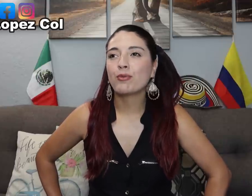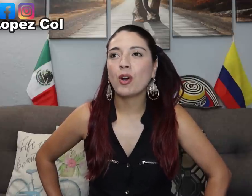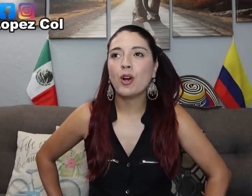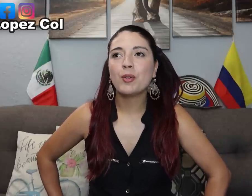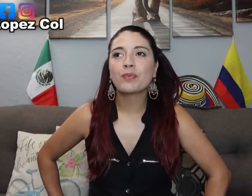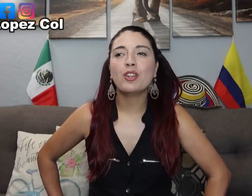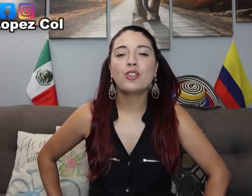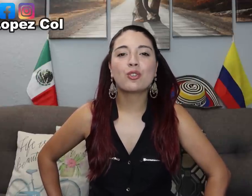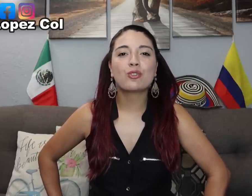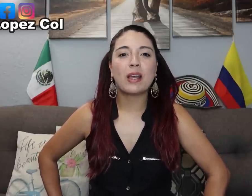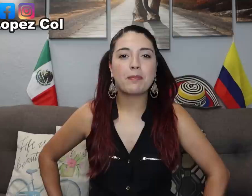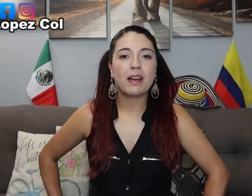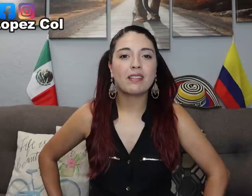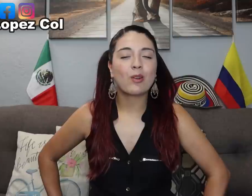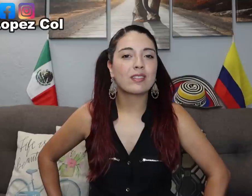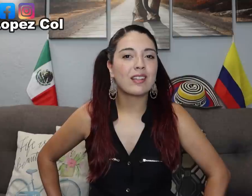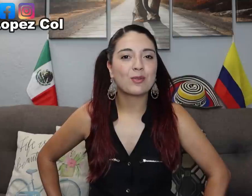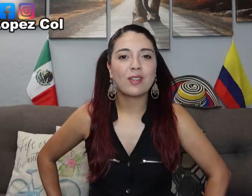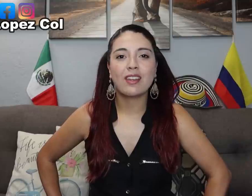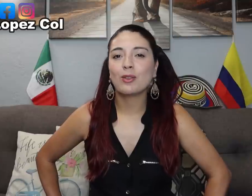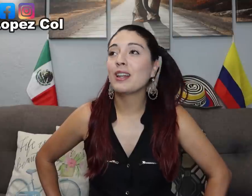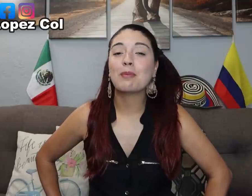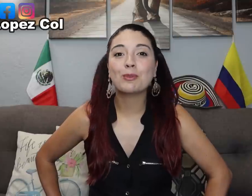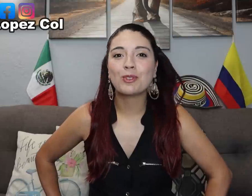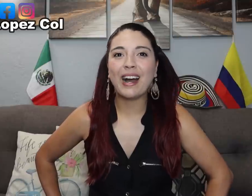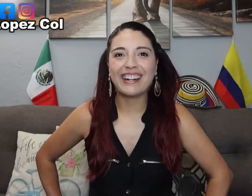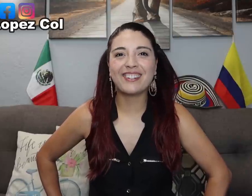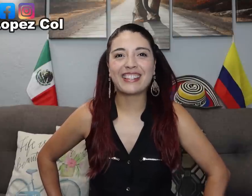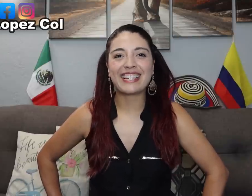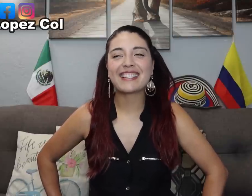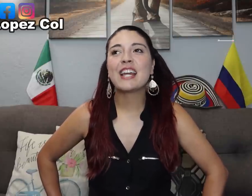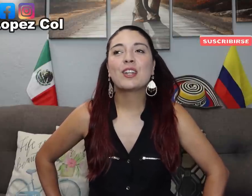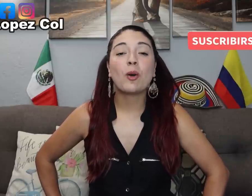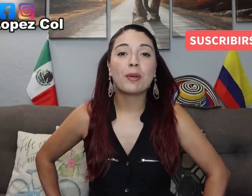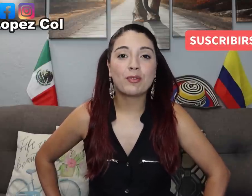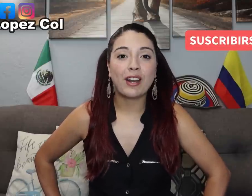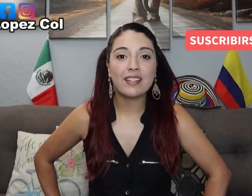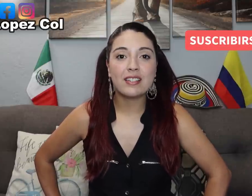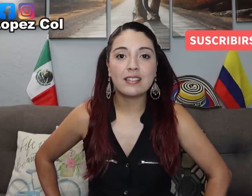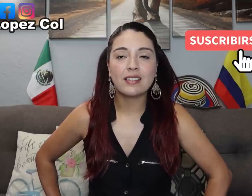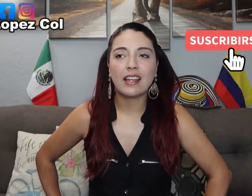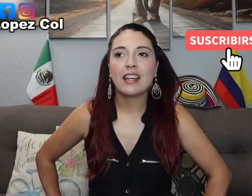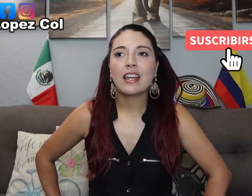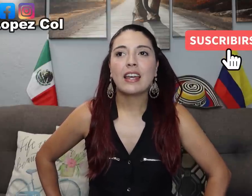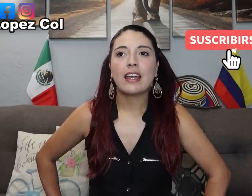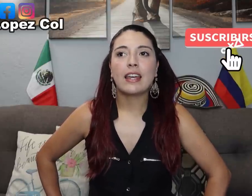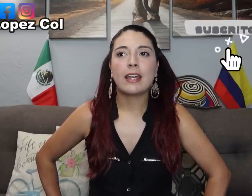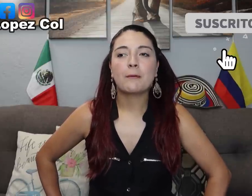de pronto no sepan lo que está sucediendo en el mundo. Pero fuera de